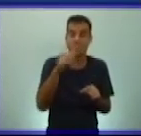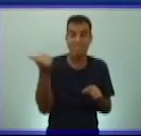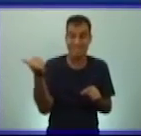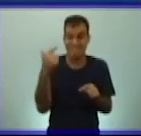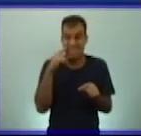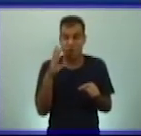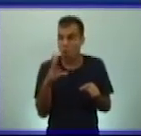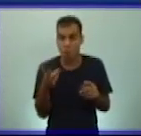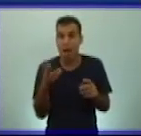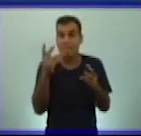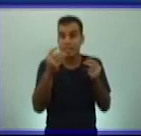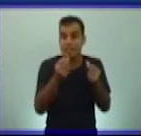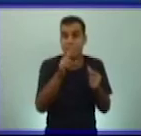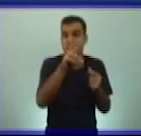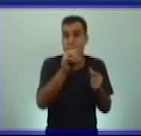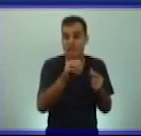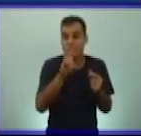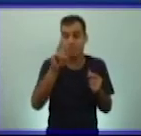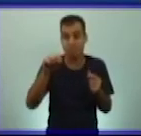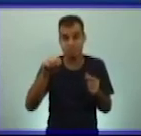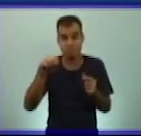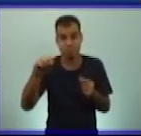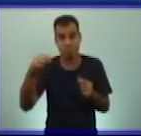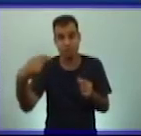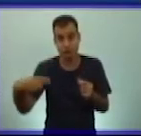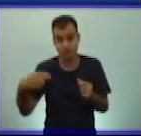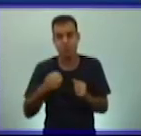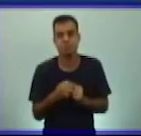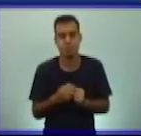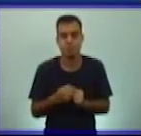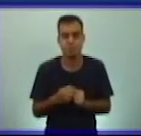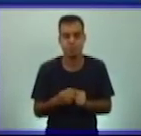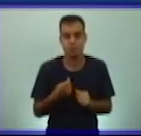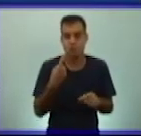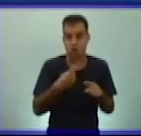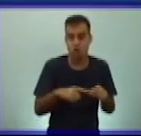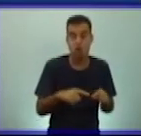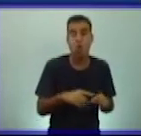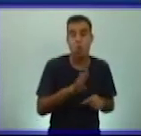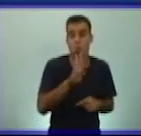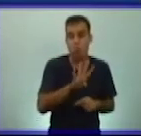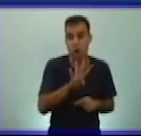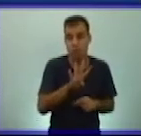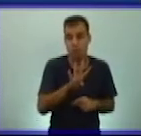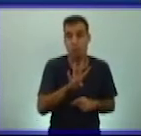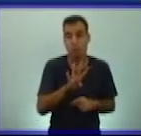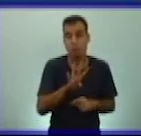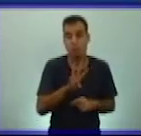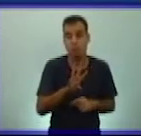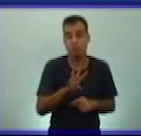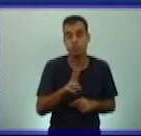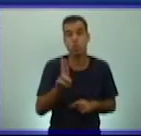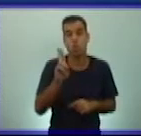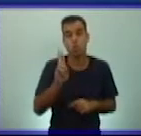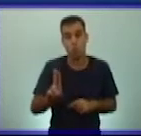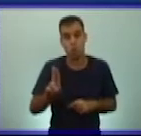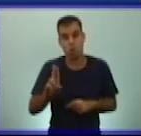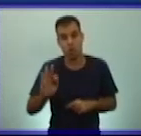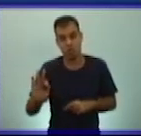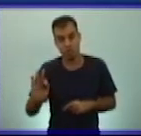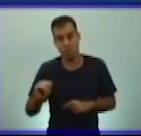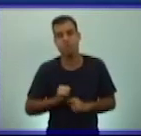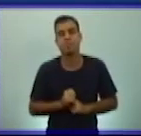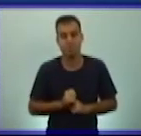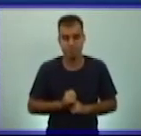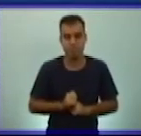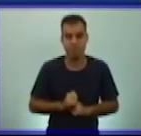milihenry y la capacidad 4 microfaradios. Yo les propongo siempre que